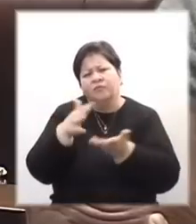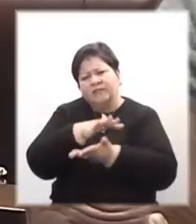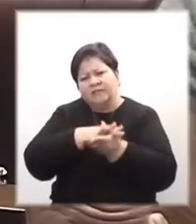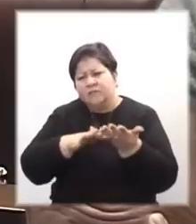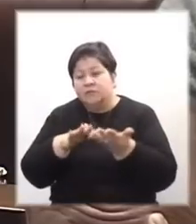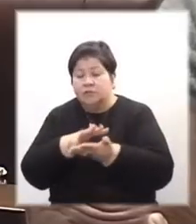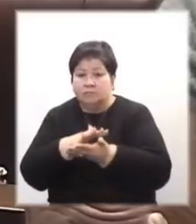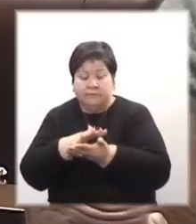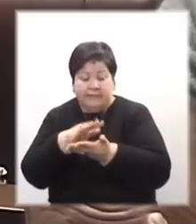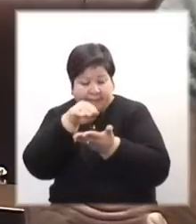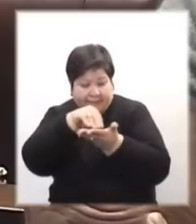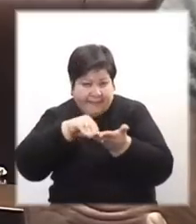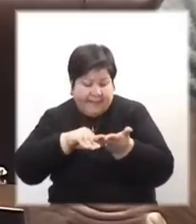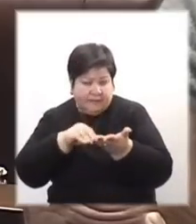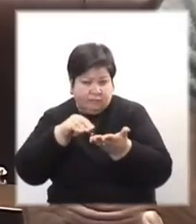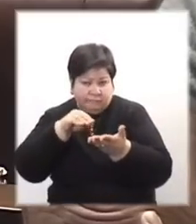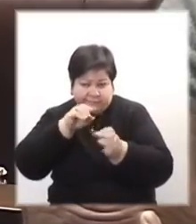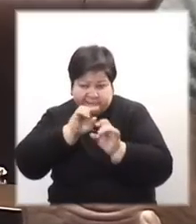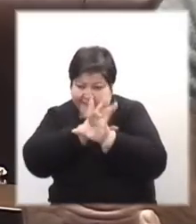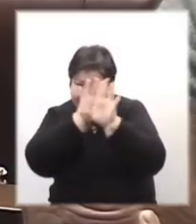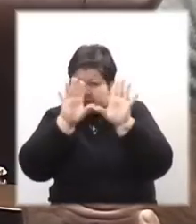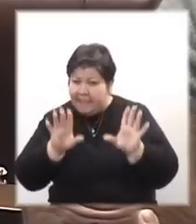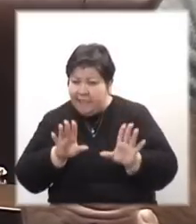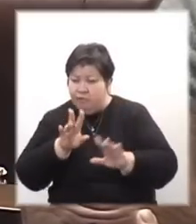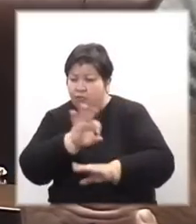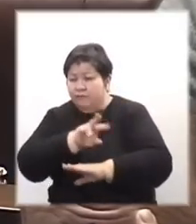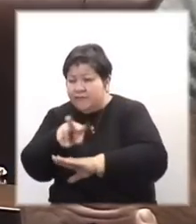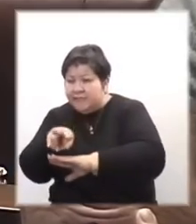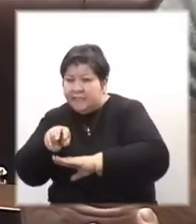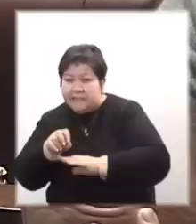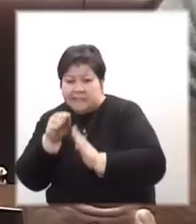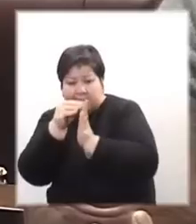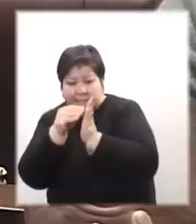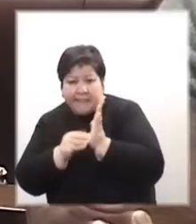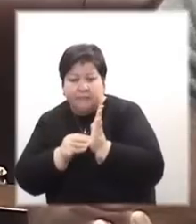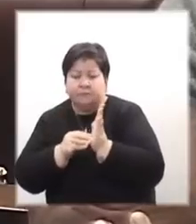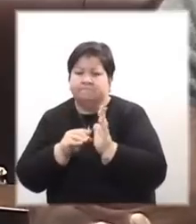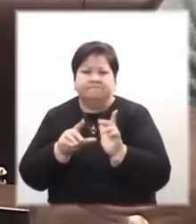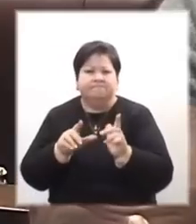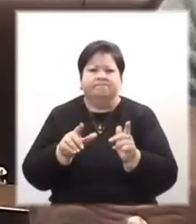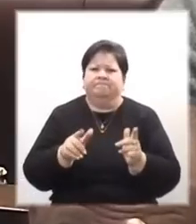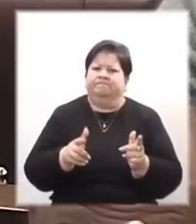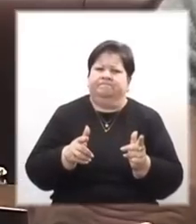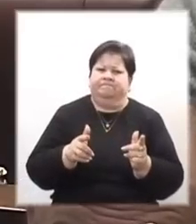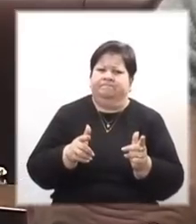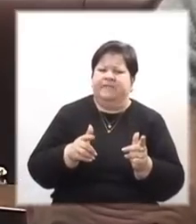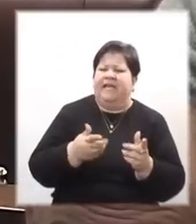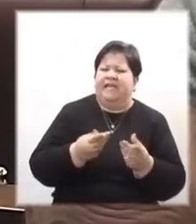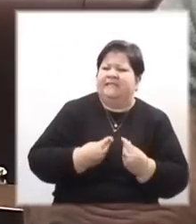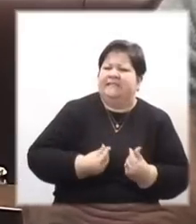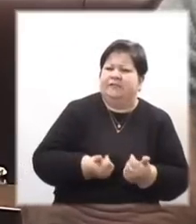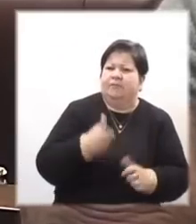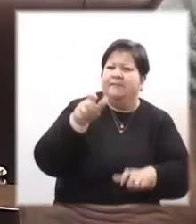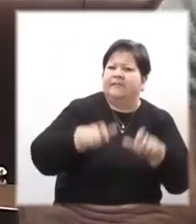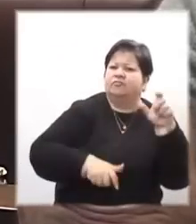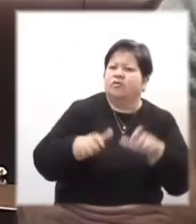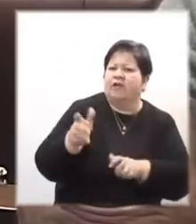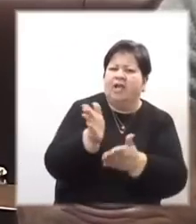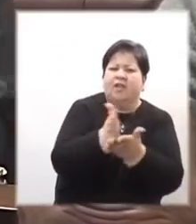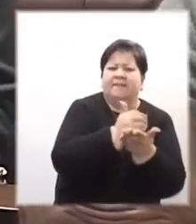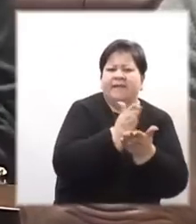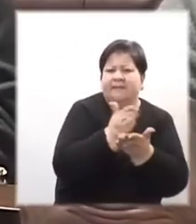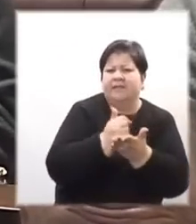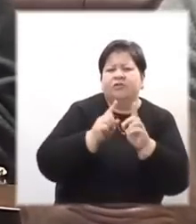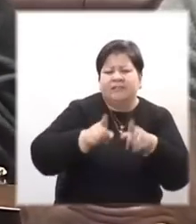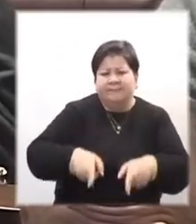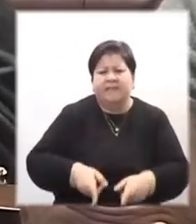datos objetivos del propio Ministerio del Interior o de la Fiscalía, ni tampoco la sensación subjetiva que vive la gente en los departamentos y en los